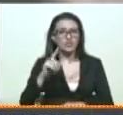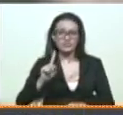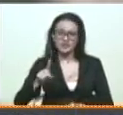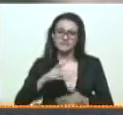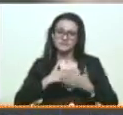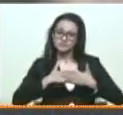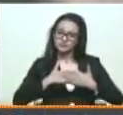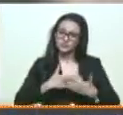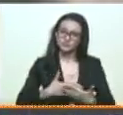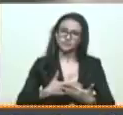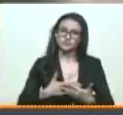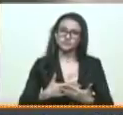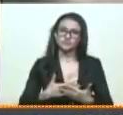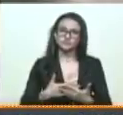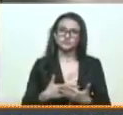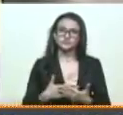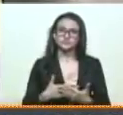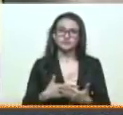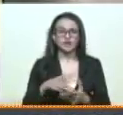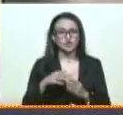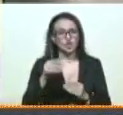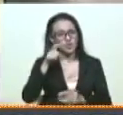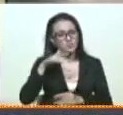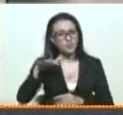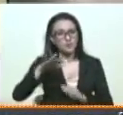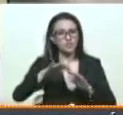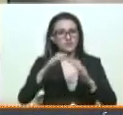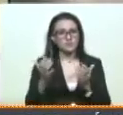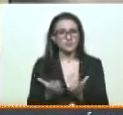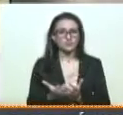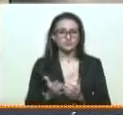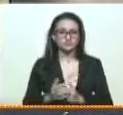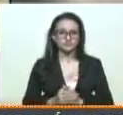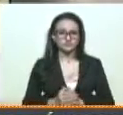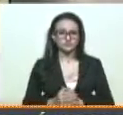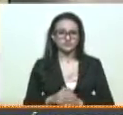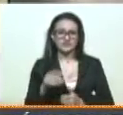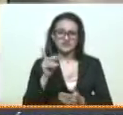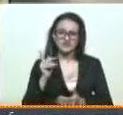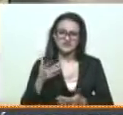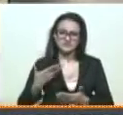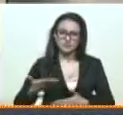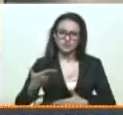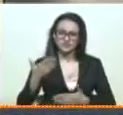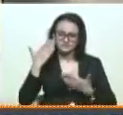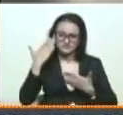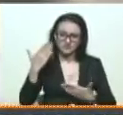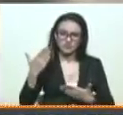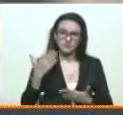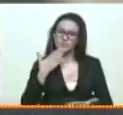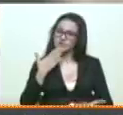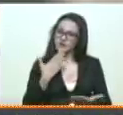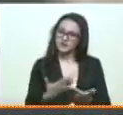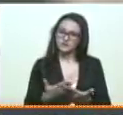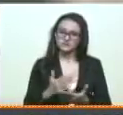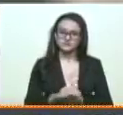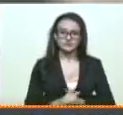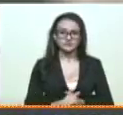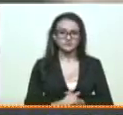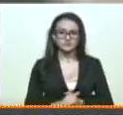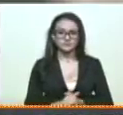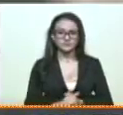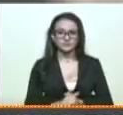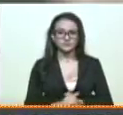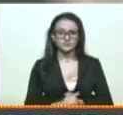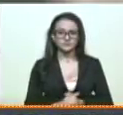solidaridad de los pueblos del mundo. Su presencia de acá, la saludamos, se las agradecemos y